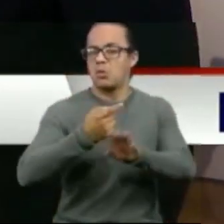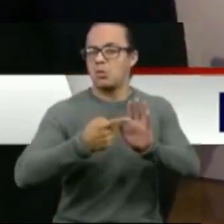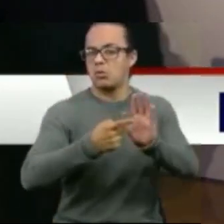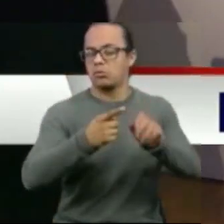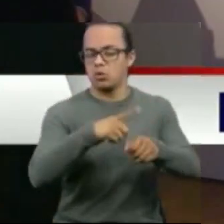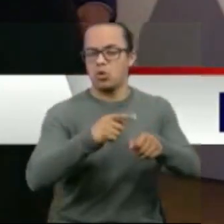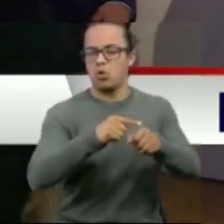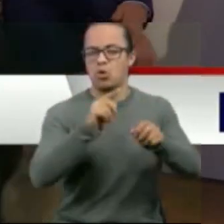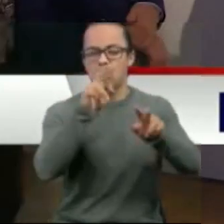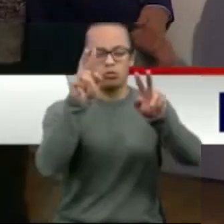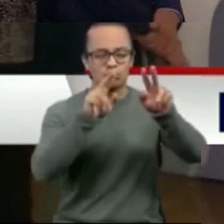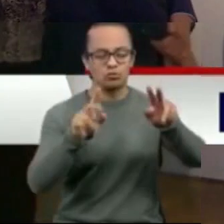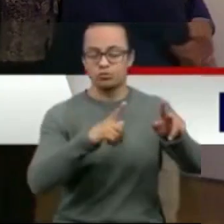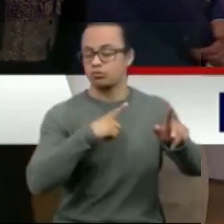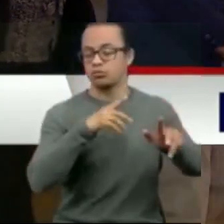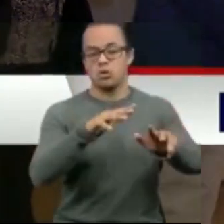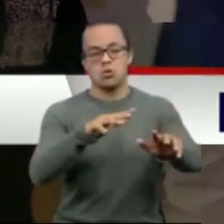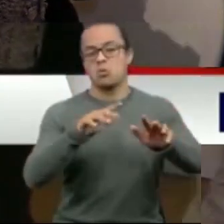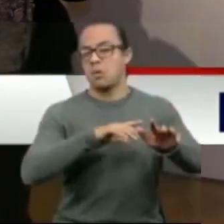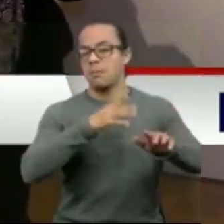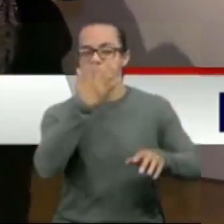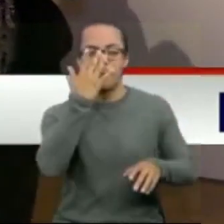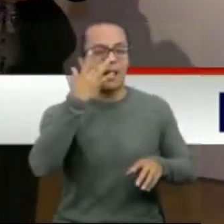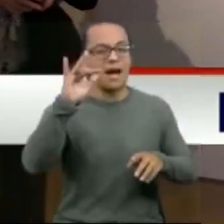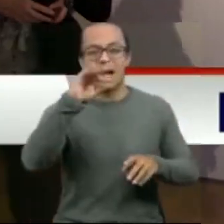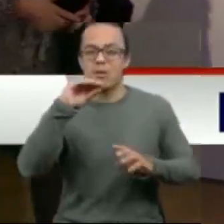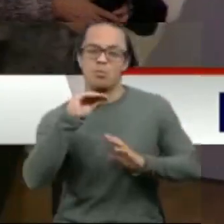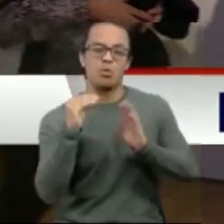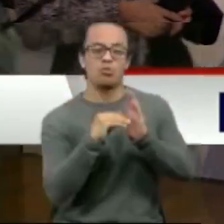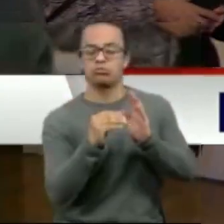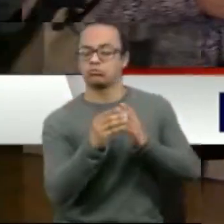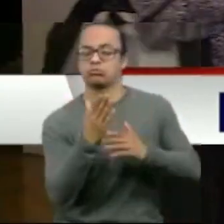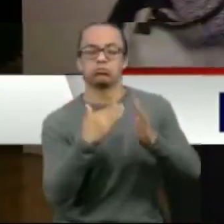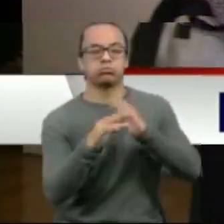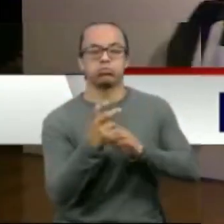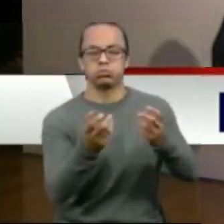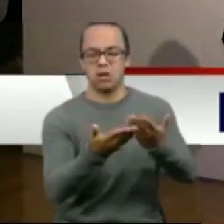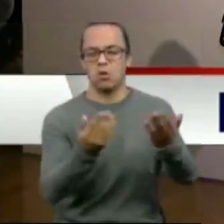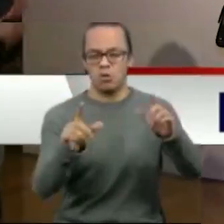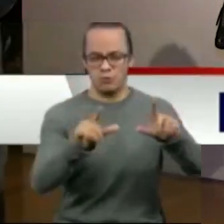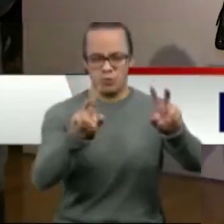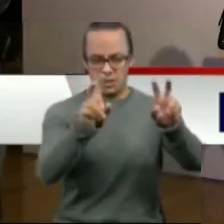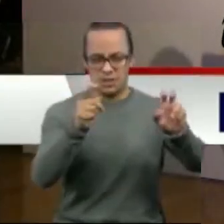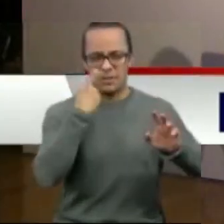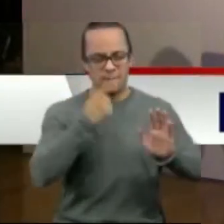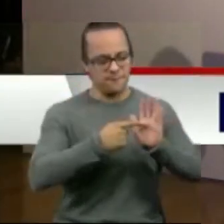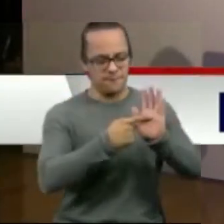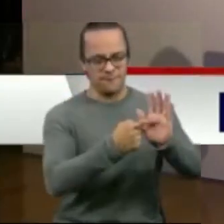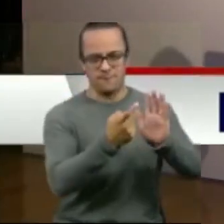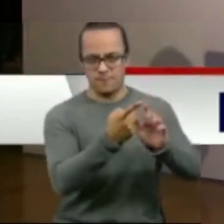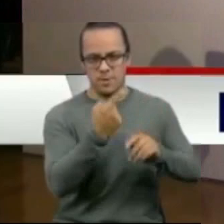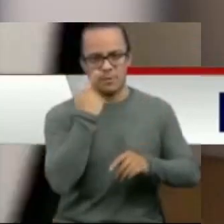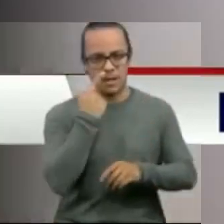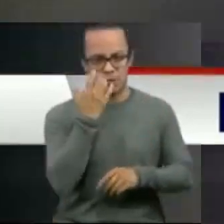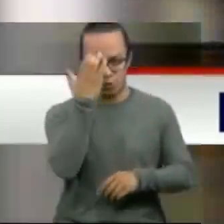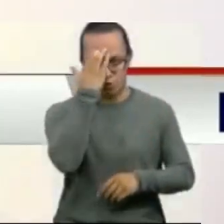El realismo mágico de Rodrigo Pimentel tiene una característica muy particular que, si tú me lo permites, en unos breves momentos te contaré de qué se